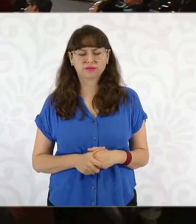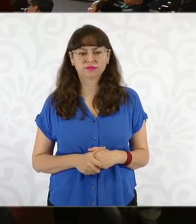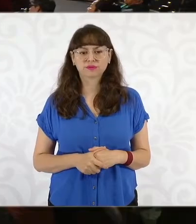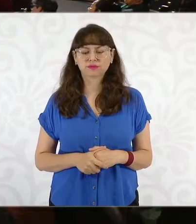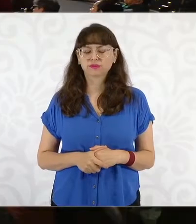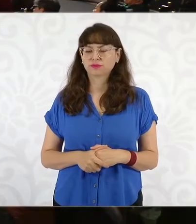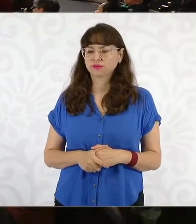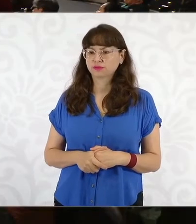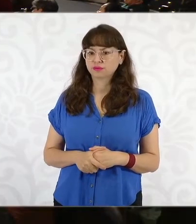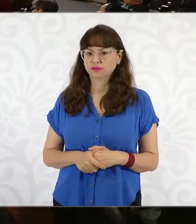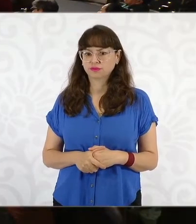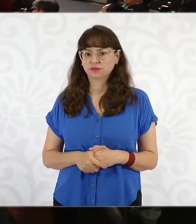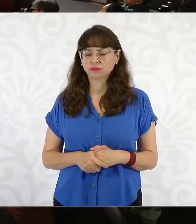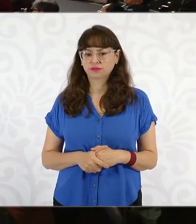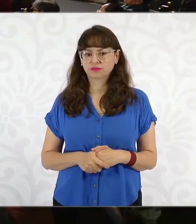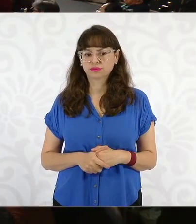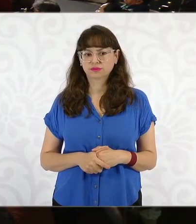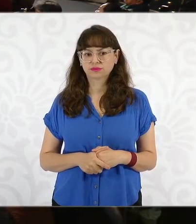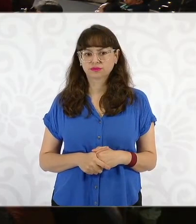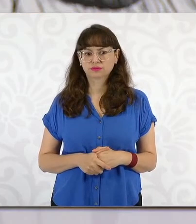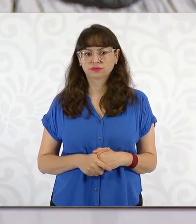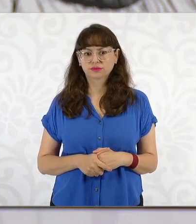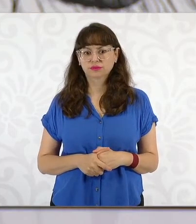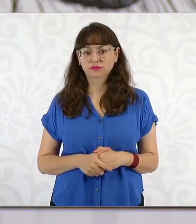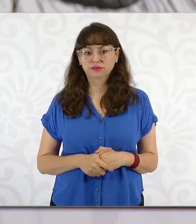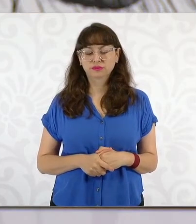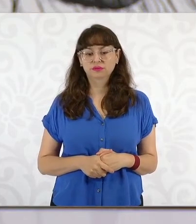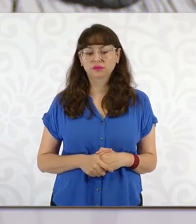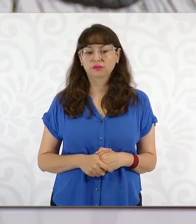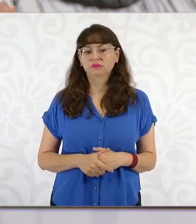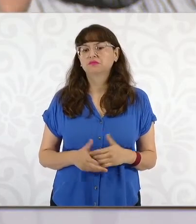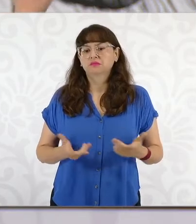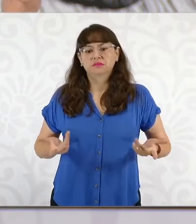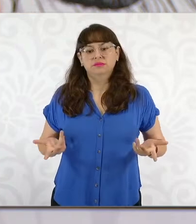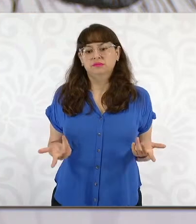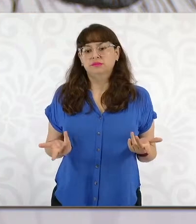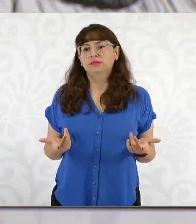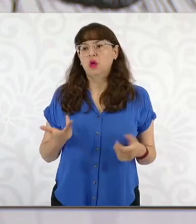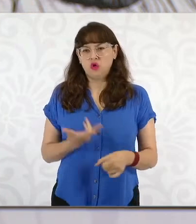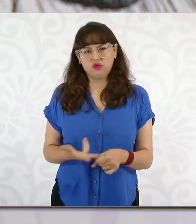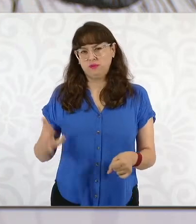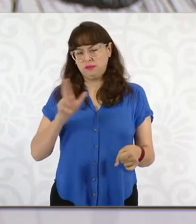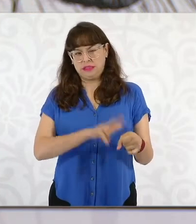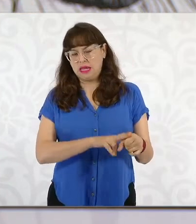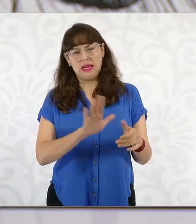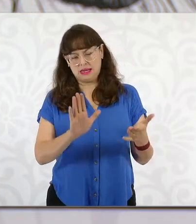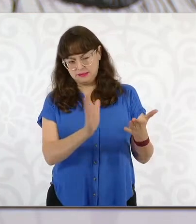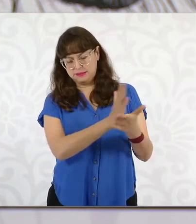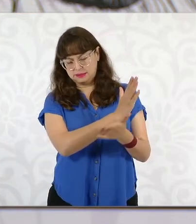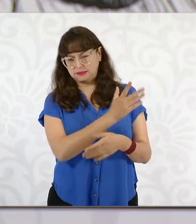Se busca siempre, por lo menos una orientación. Por supuesto ya es distinto en los hospitales, ¿no?